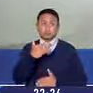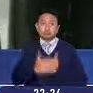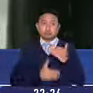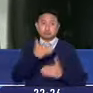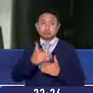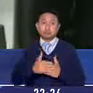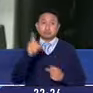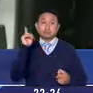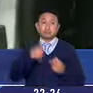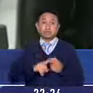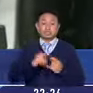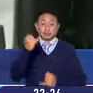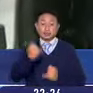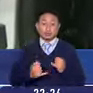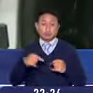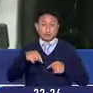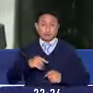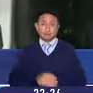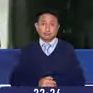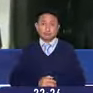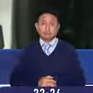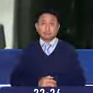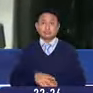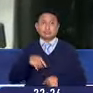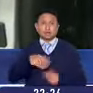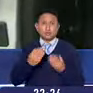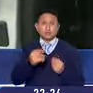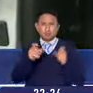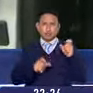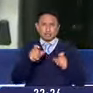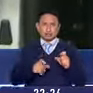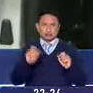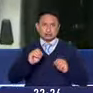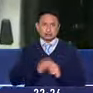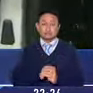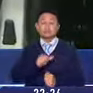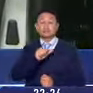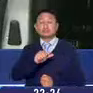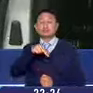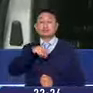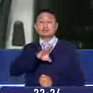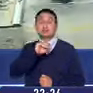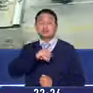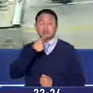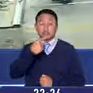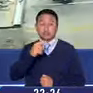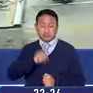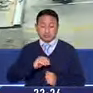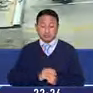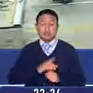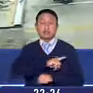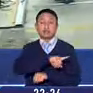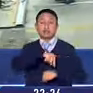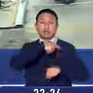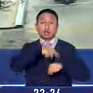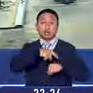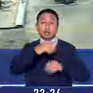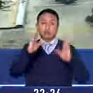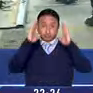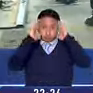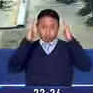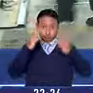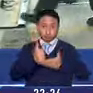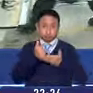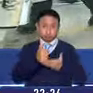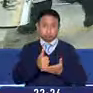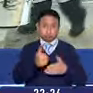procesos hasta finales de este mes. Ante la demanda, la Agencia Metropolitana de Tránsito informó que se ampliaron los horarios de atención en los